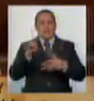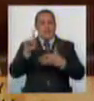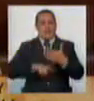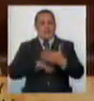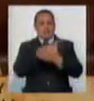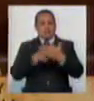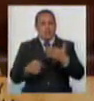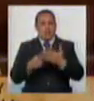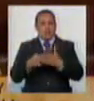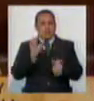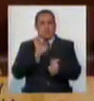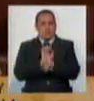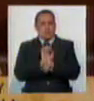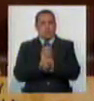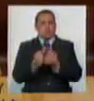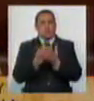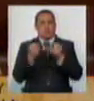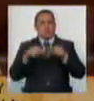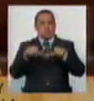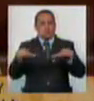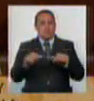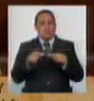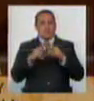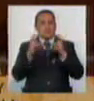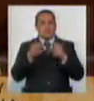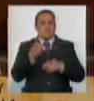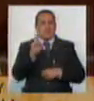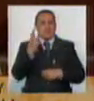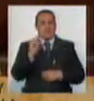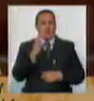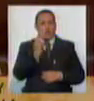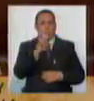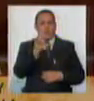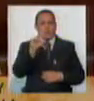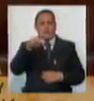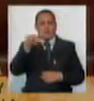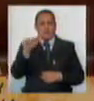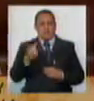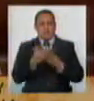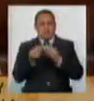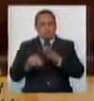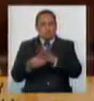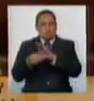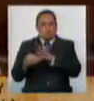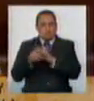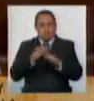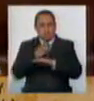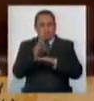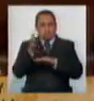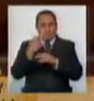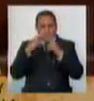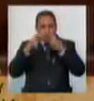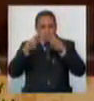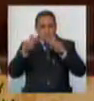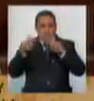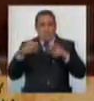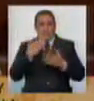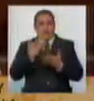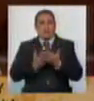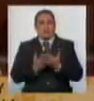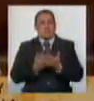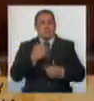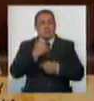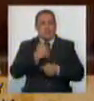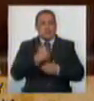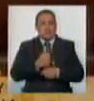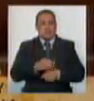y encarcelada la red Orellana, cuyas ramificaciones ilícitas están siendo investigadas gracias a